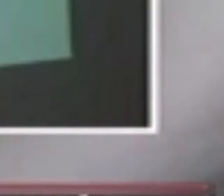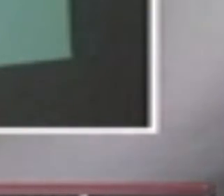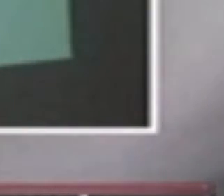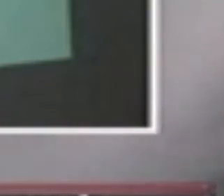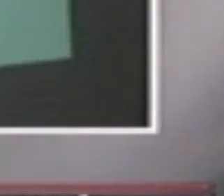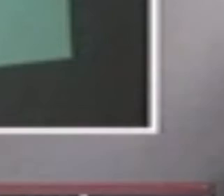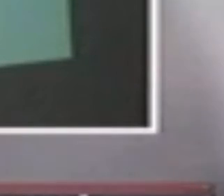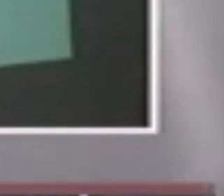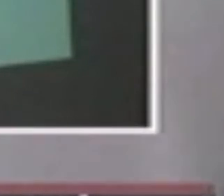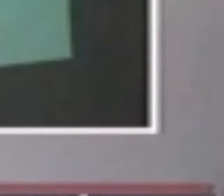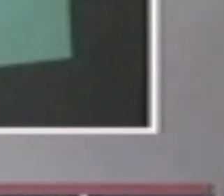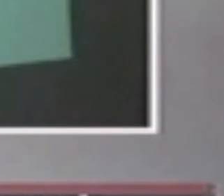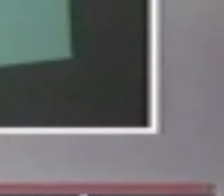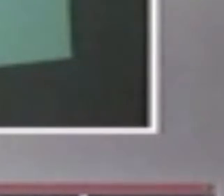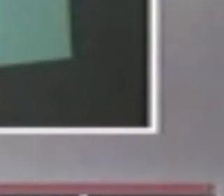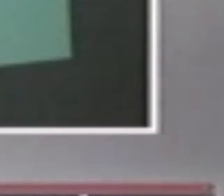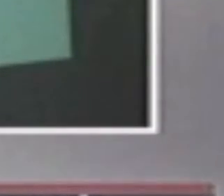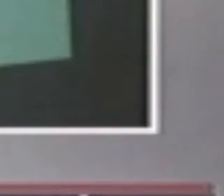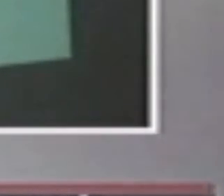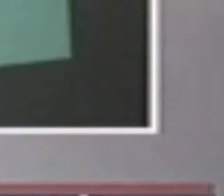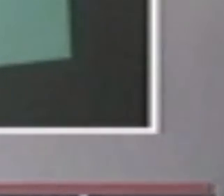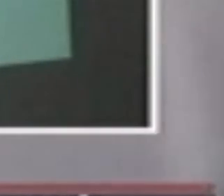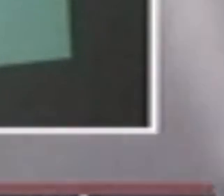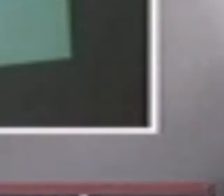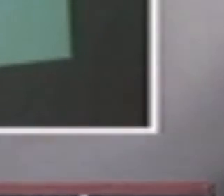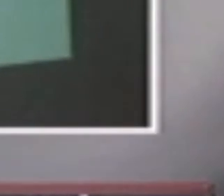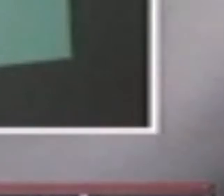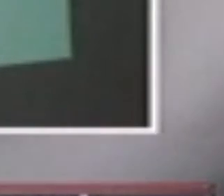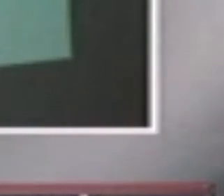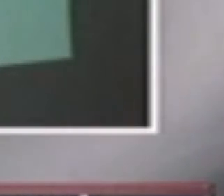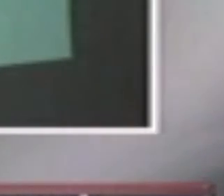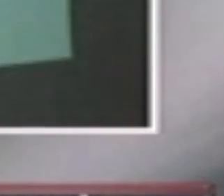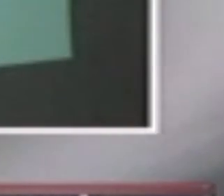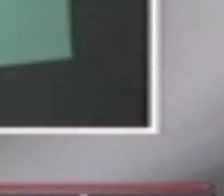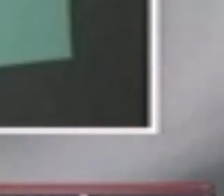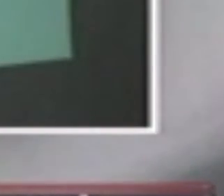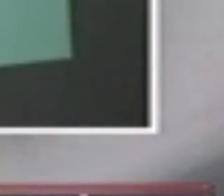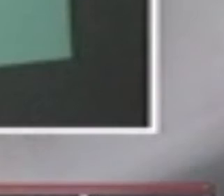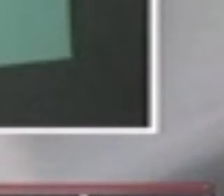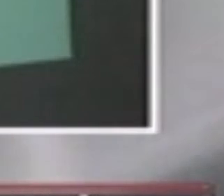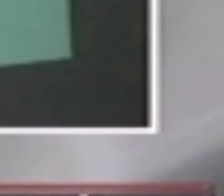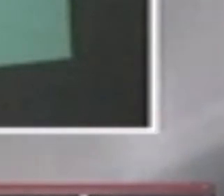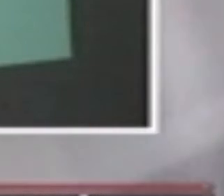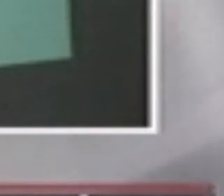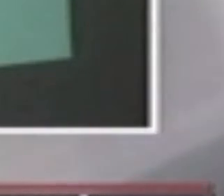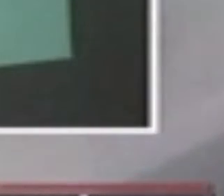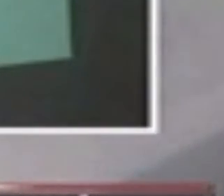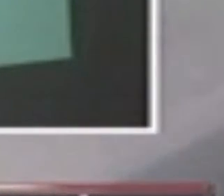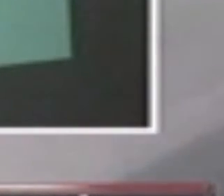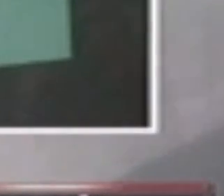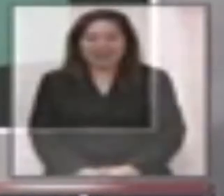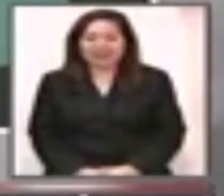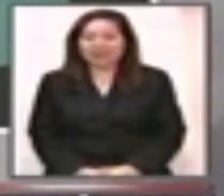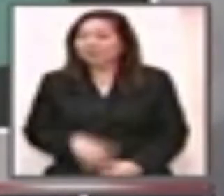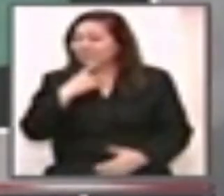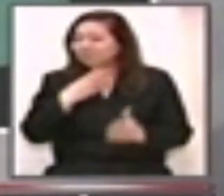de capacitar e instruir y trabajar con pymes, siguiente por favor, para